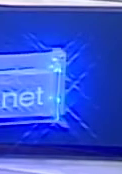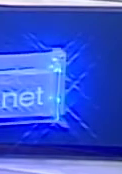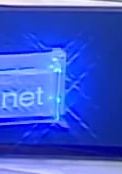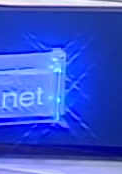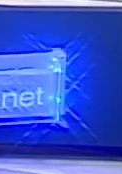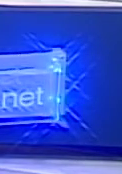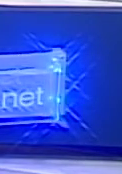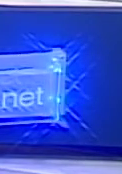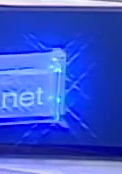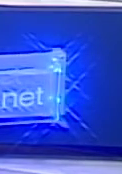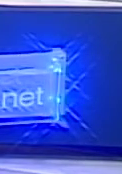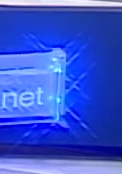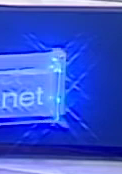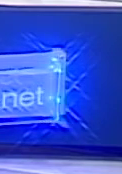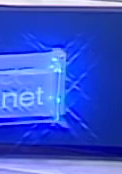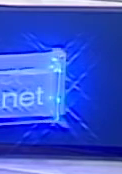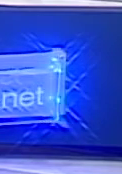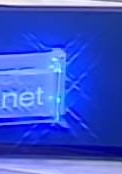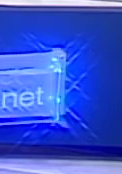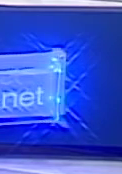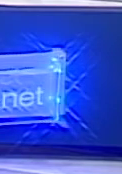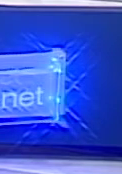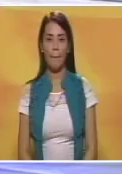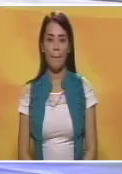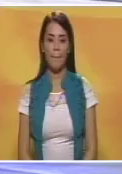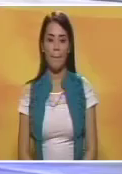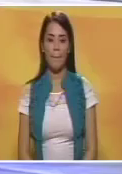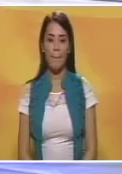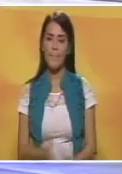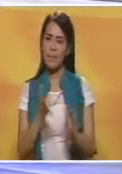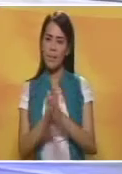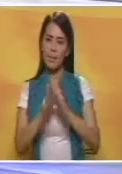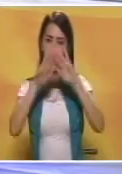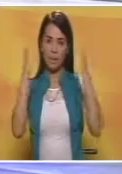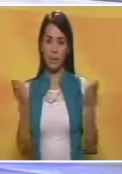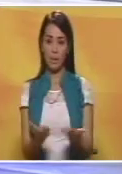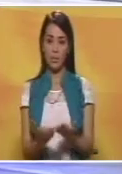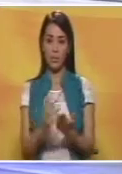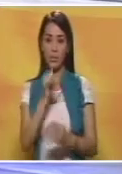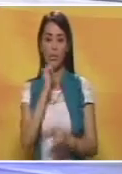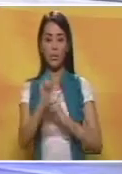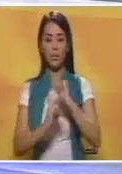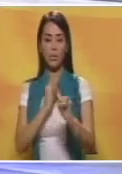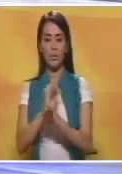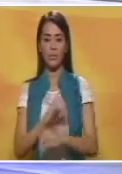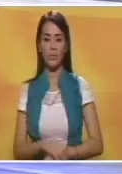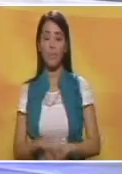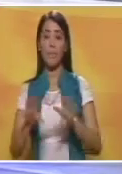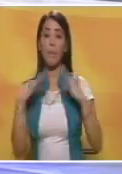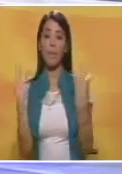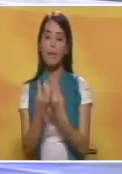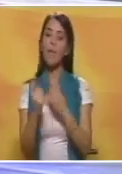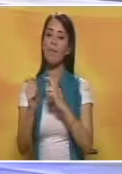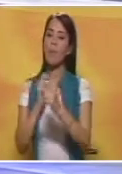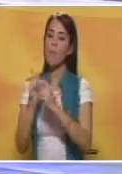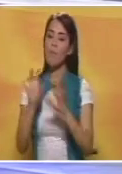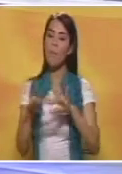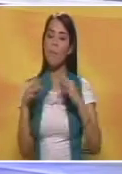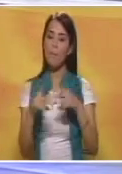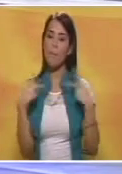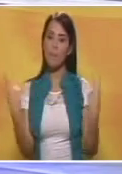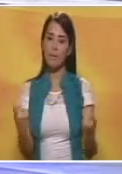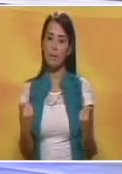iniciamos el recorrido por las notas internacionales en lo que pasa en el mundo familiares del equipo de prensa del diario ecuatoriano de